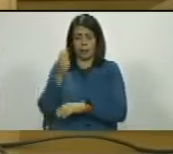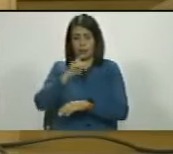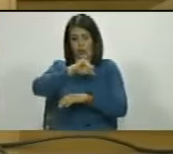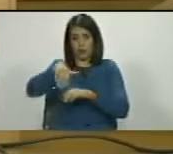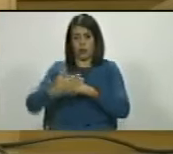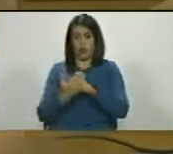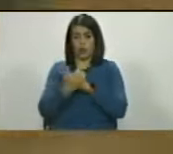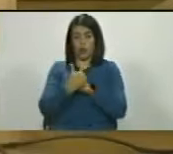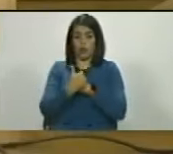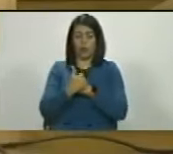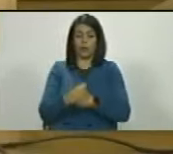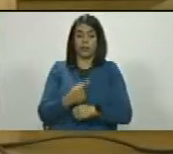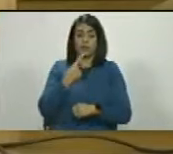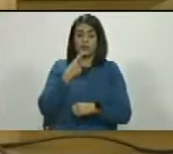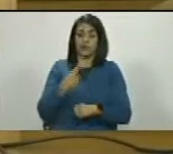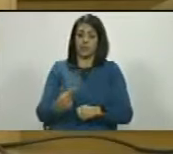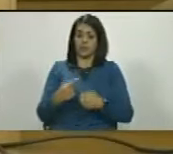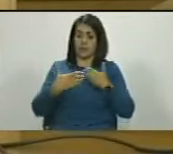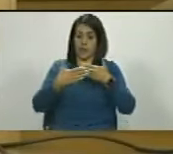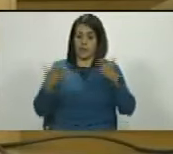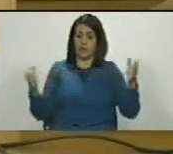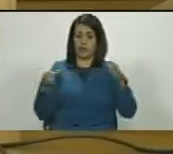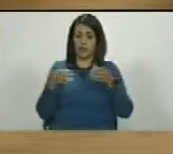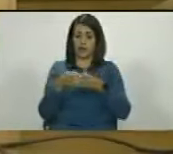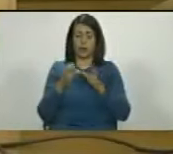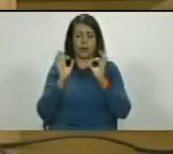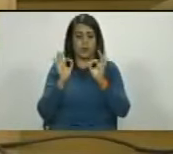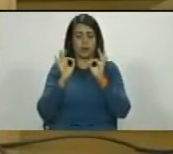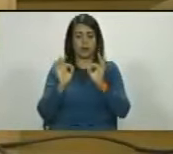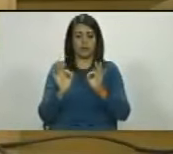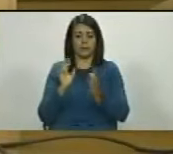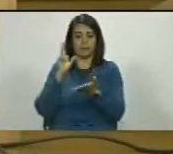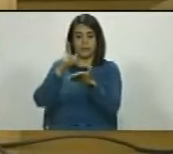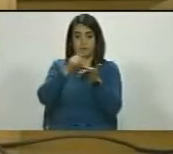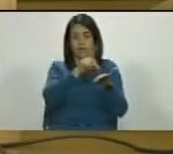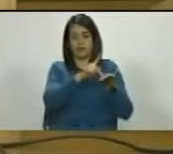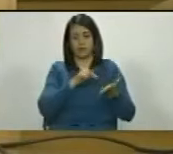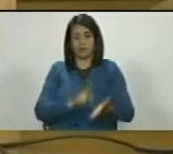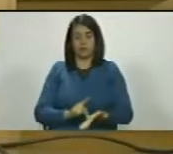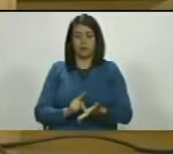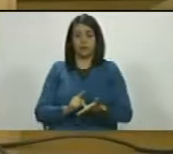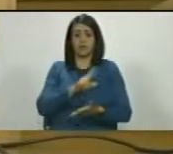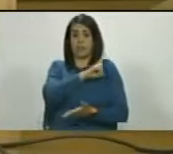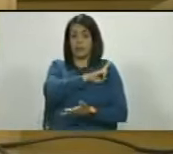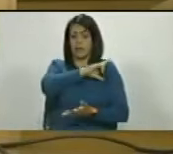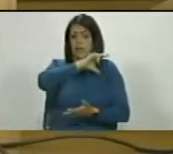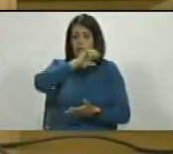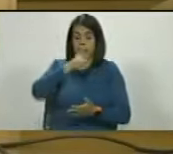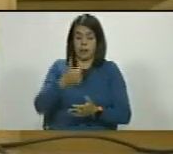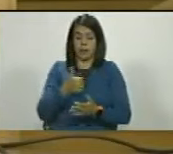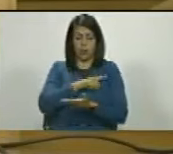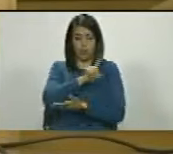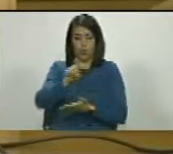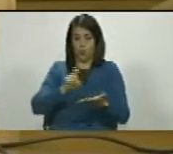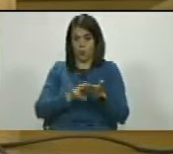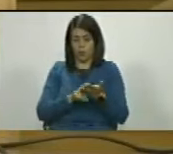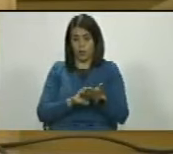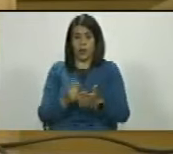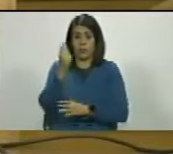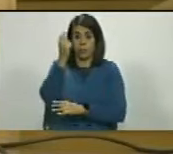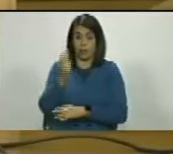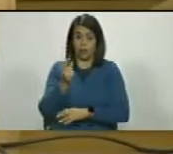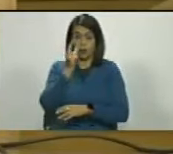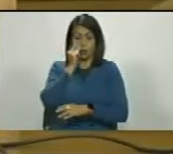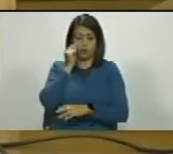Jorge Rodríguez Gómez, declaró abierta la sesión ordinaria con la asistencia de la Junta Directiva en Pleno, los